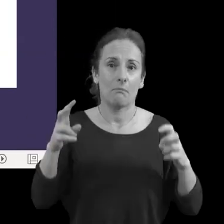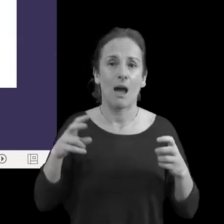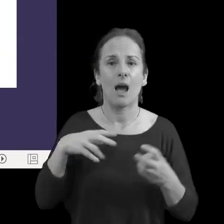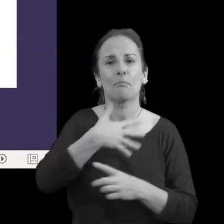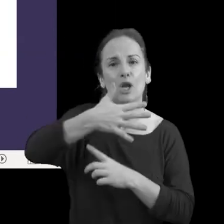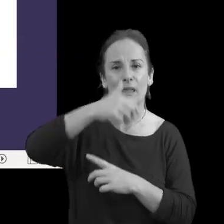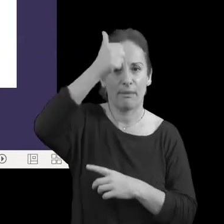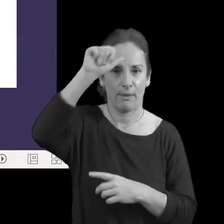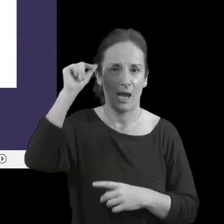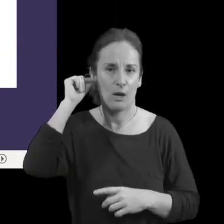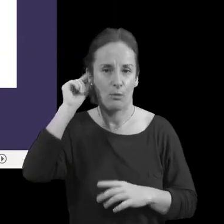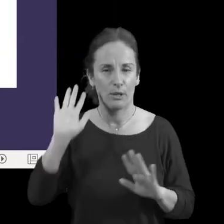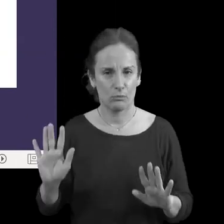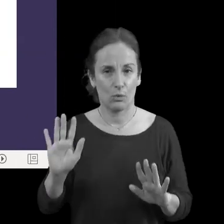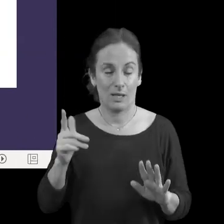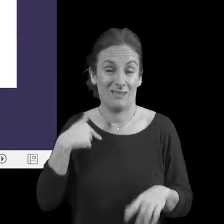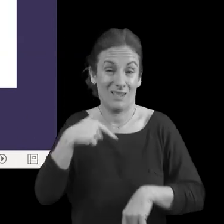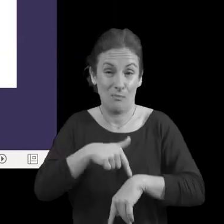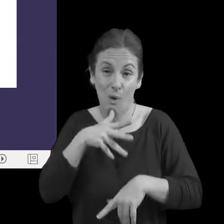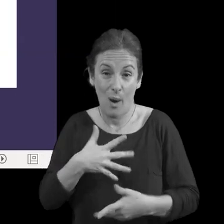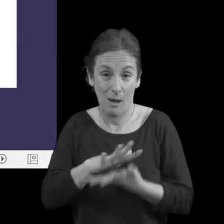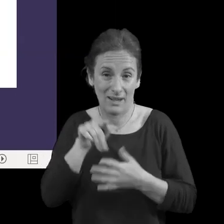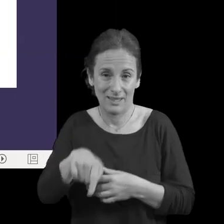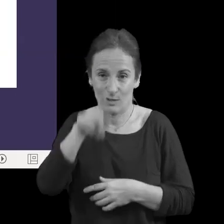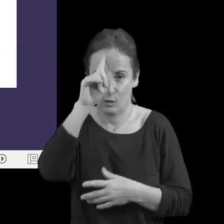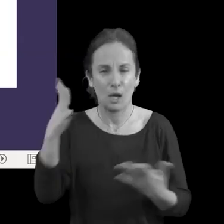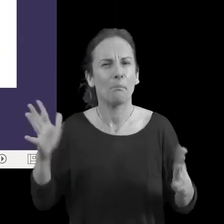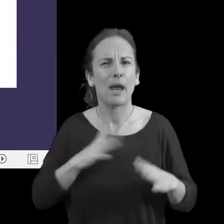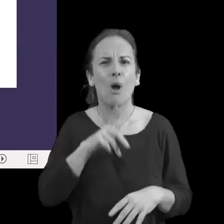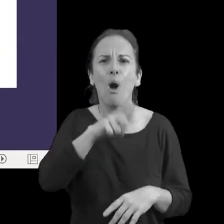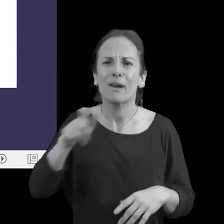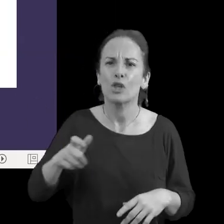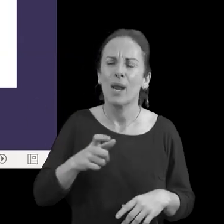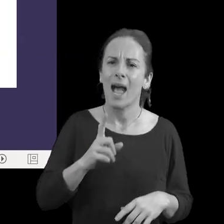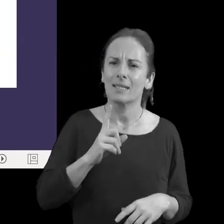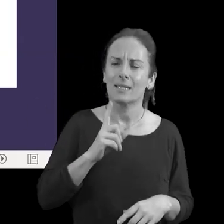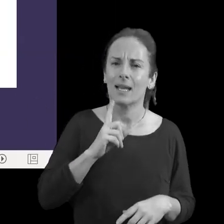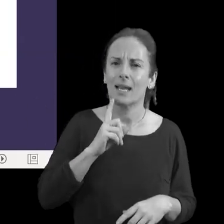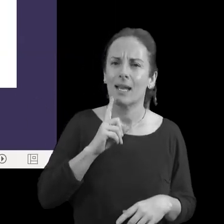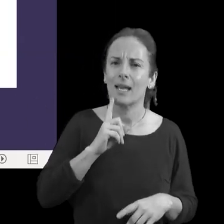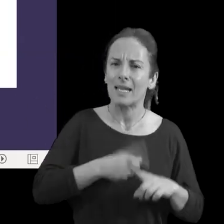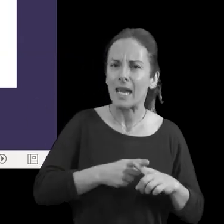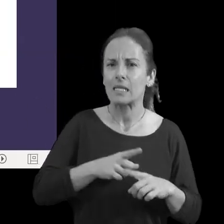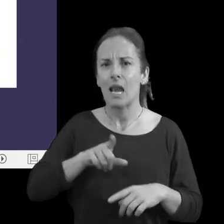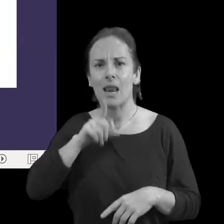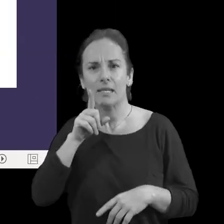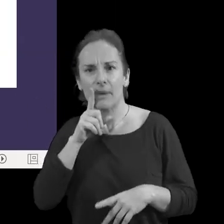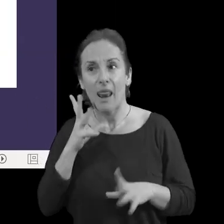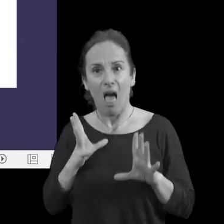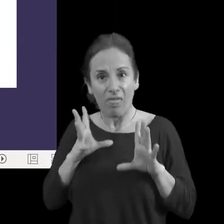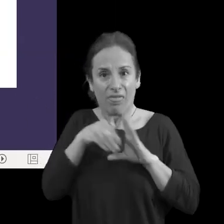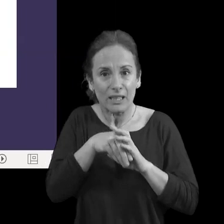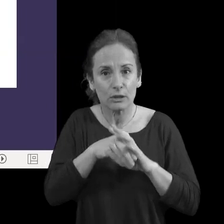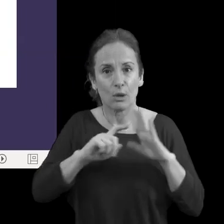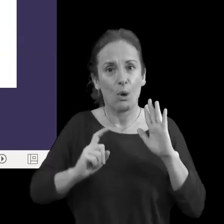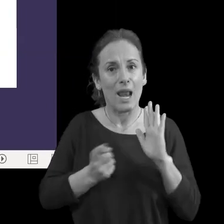aquí o no, pero creo que desde luego, no sé si personas gays y lesbianas tenemos que estar dentro de la ley integral contra la violencia